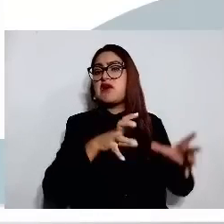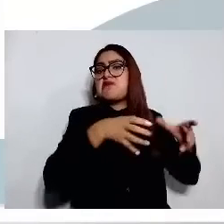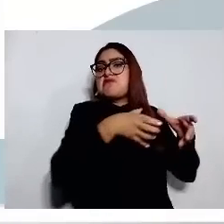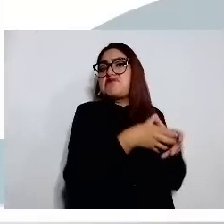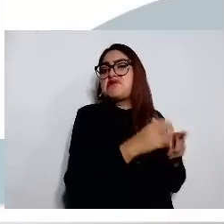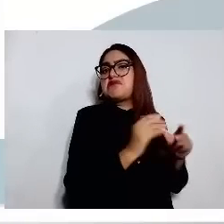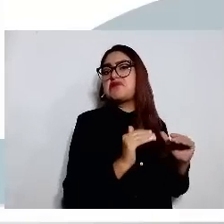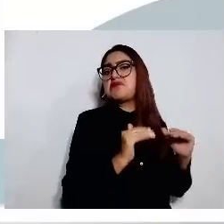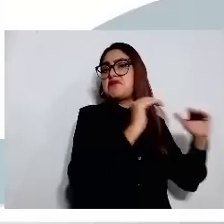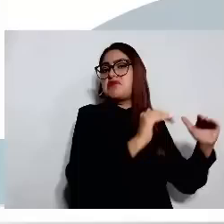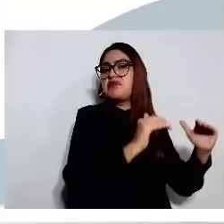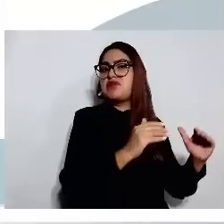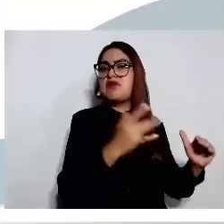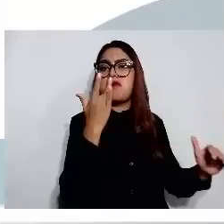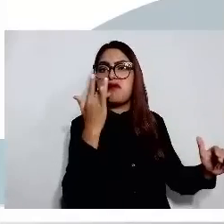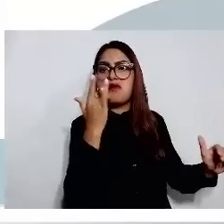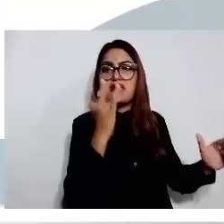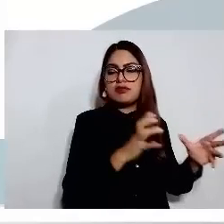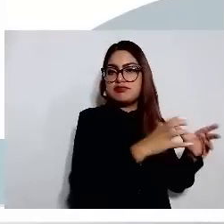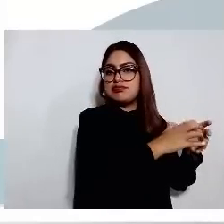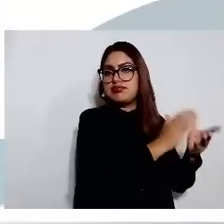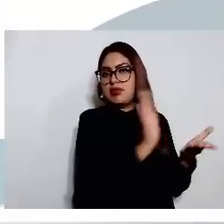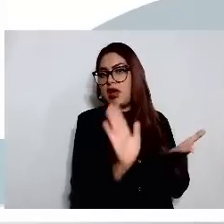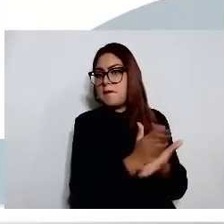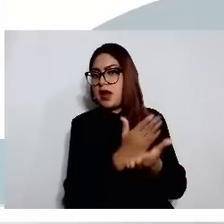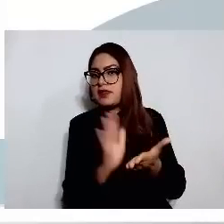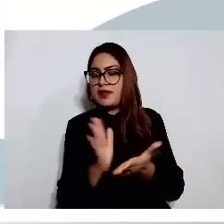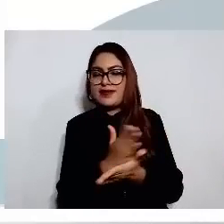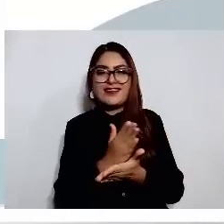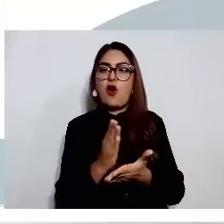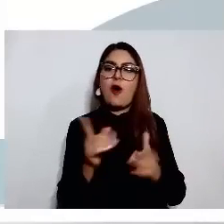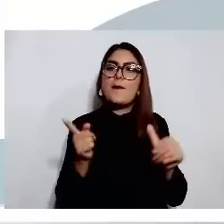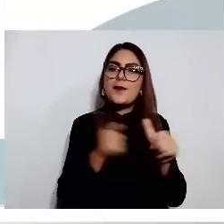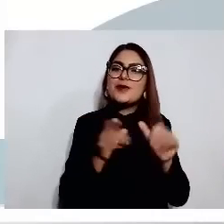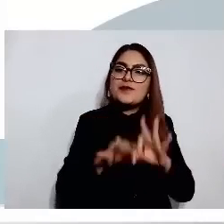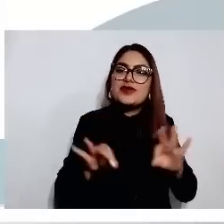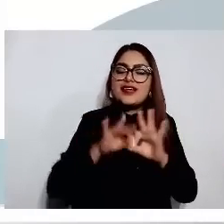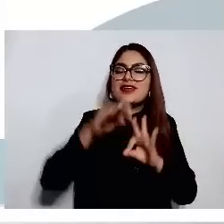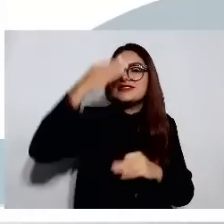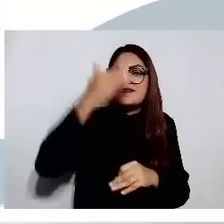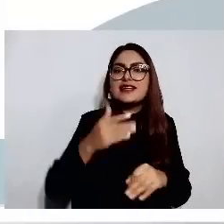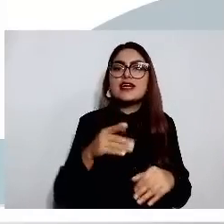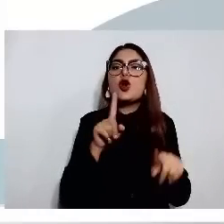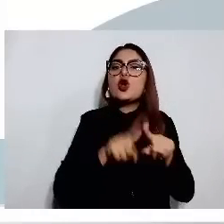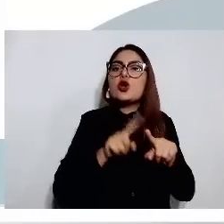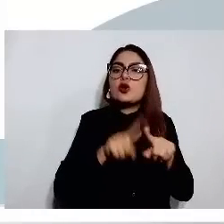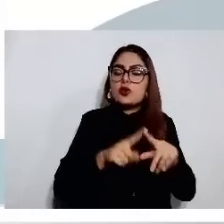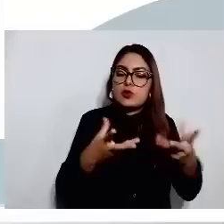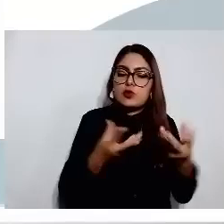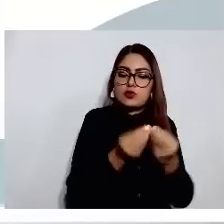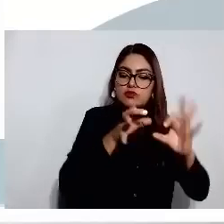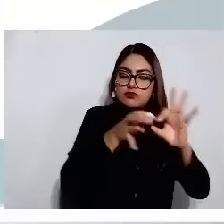importante mirar con quién se está colaborando y para qué se está colaborando. La siguiente, por favor.